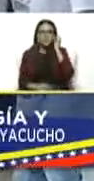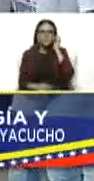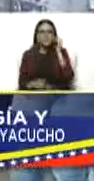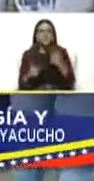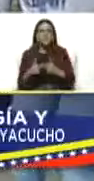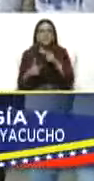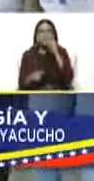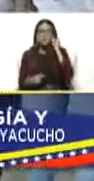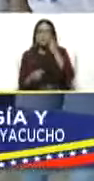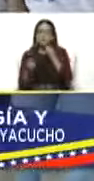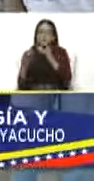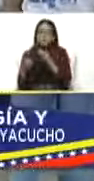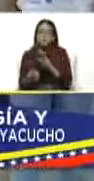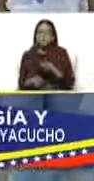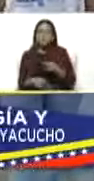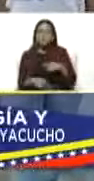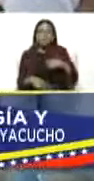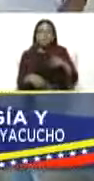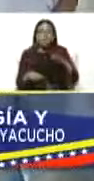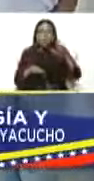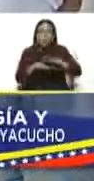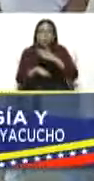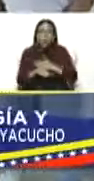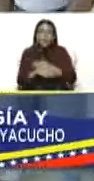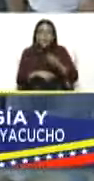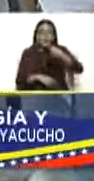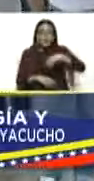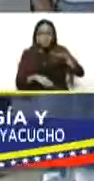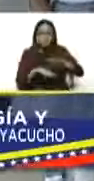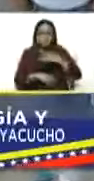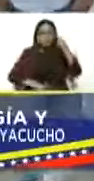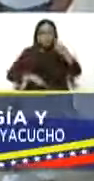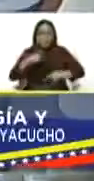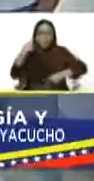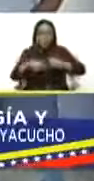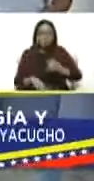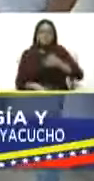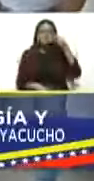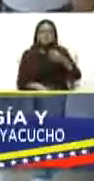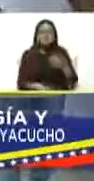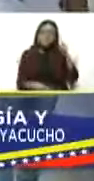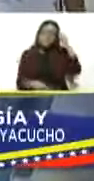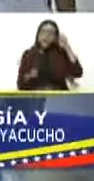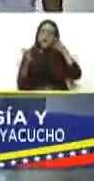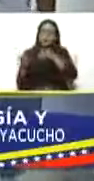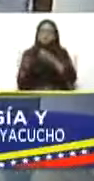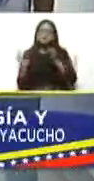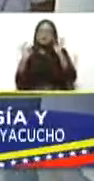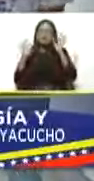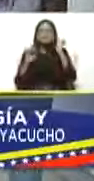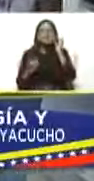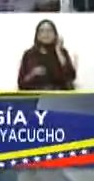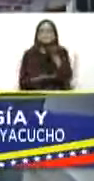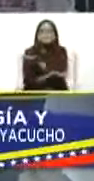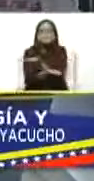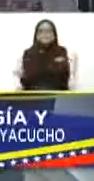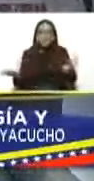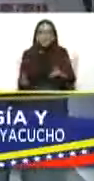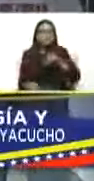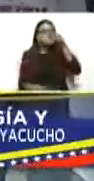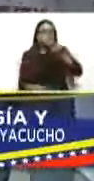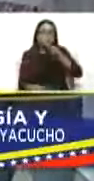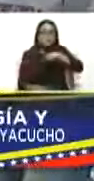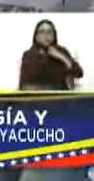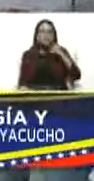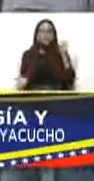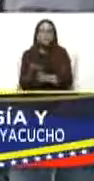santamente, jueves de Venezuela Mujer y jueves de Venezuela Joven a la calle, a los municipios, en todo el país, para hacer, en